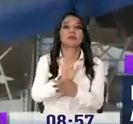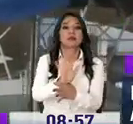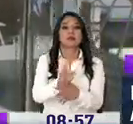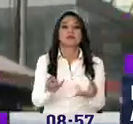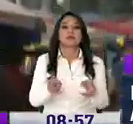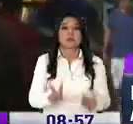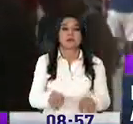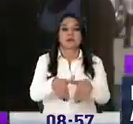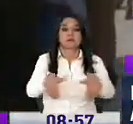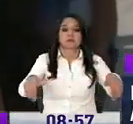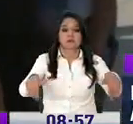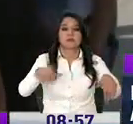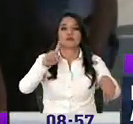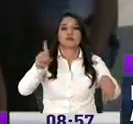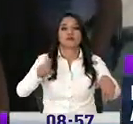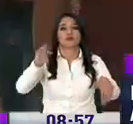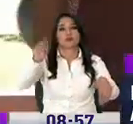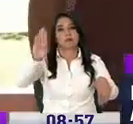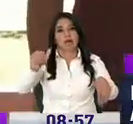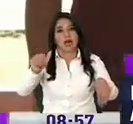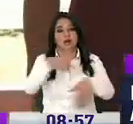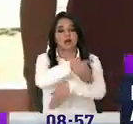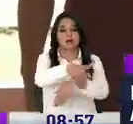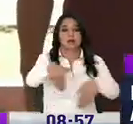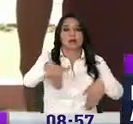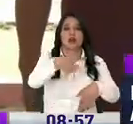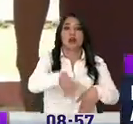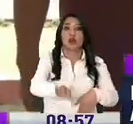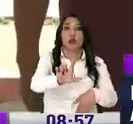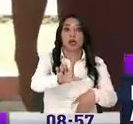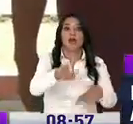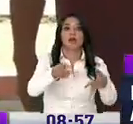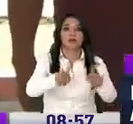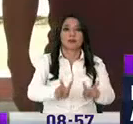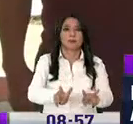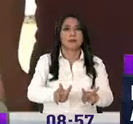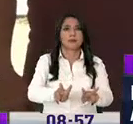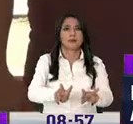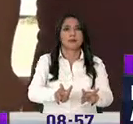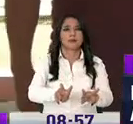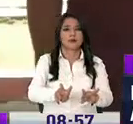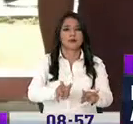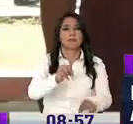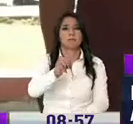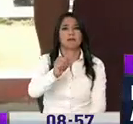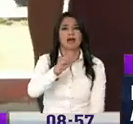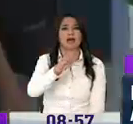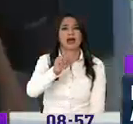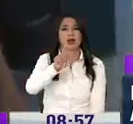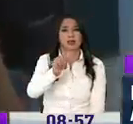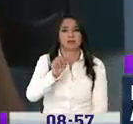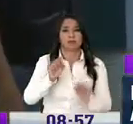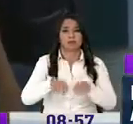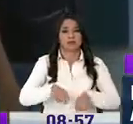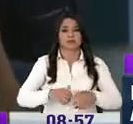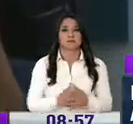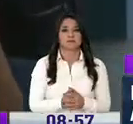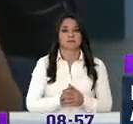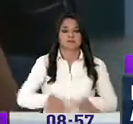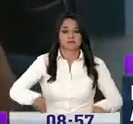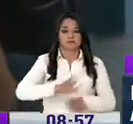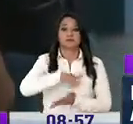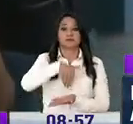por el punto de Zumba, por la provincia de Loja estamos en las poblaciones de Macará, Zapotillo. En el